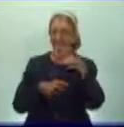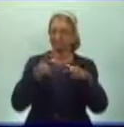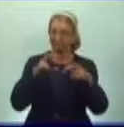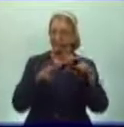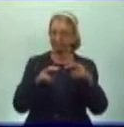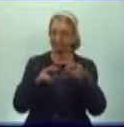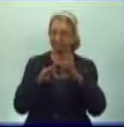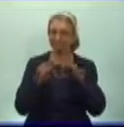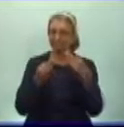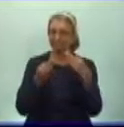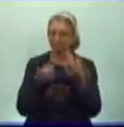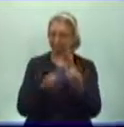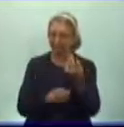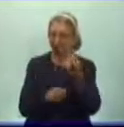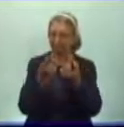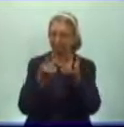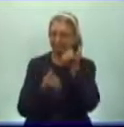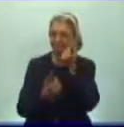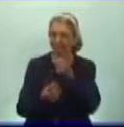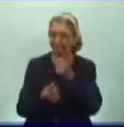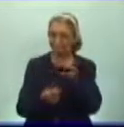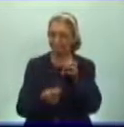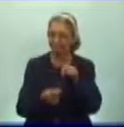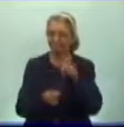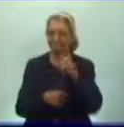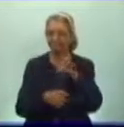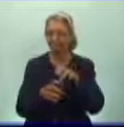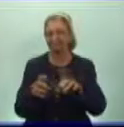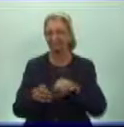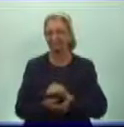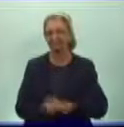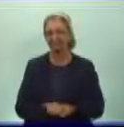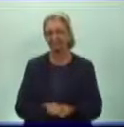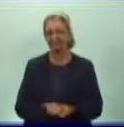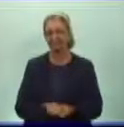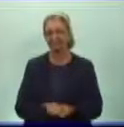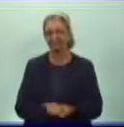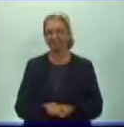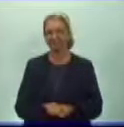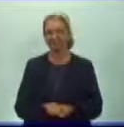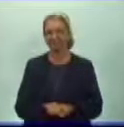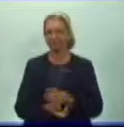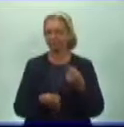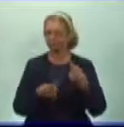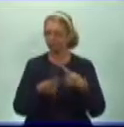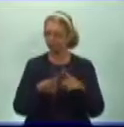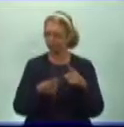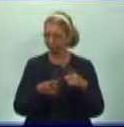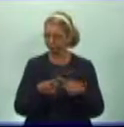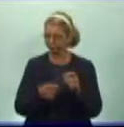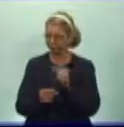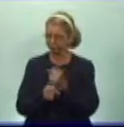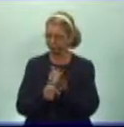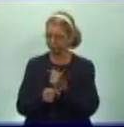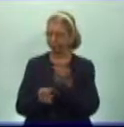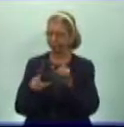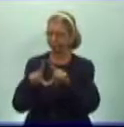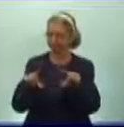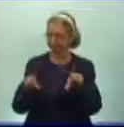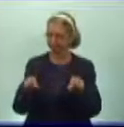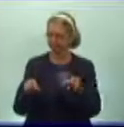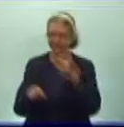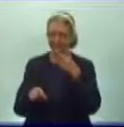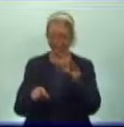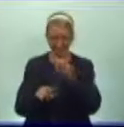sus familiares algo más sobre estos animales. Seguimos trabajando con el texto y respondiendo